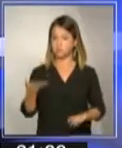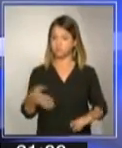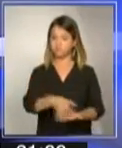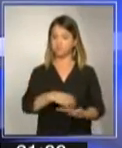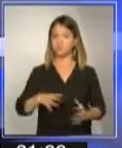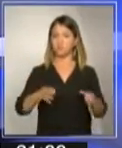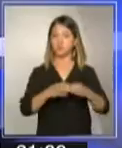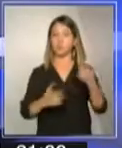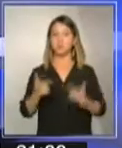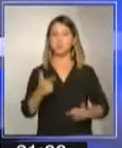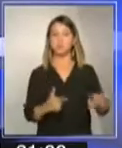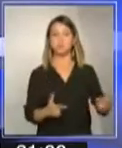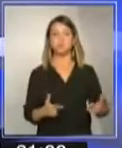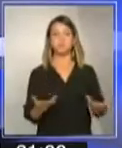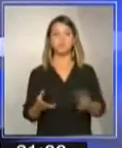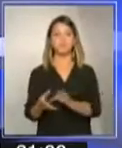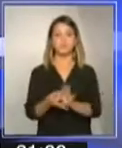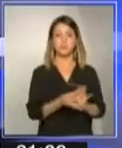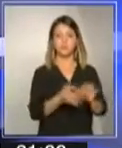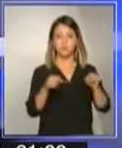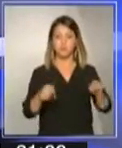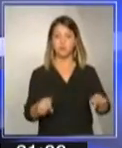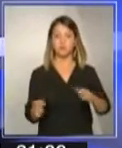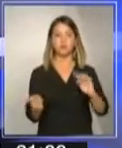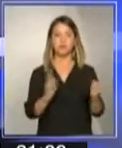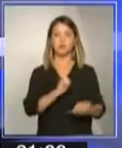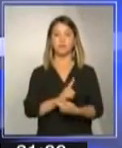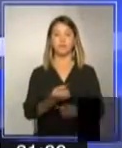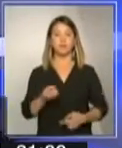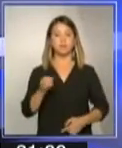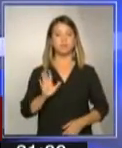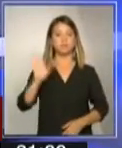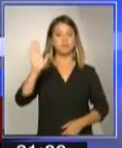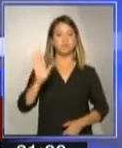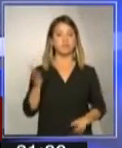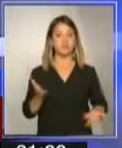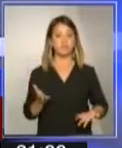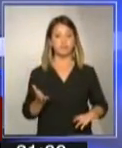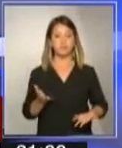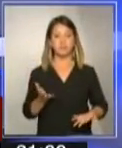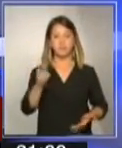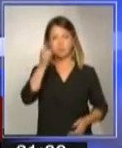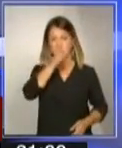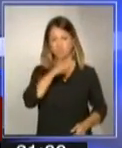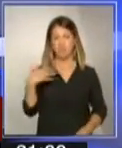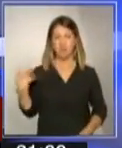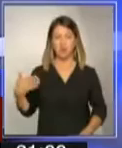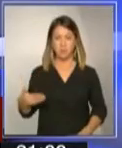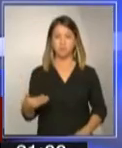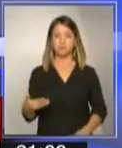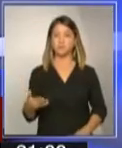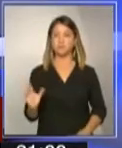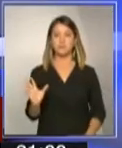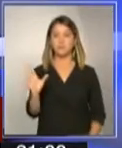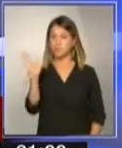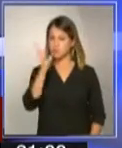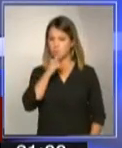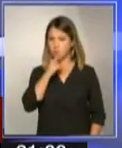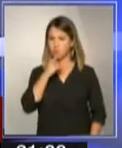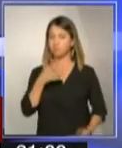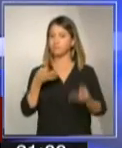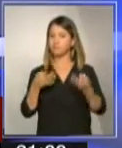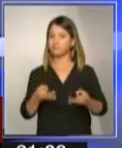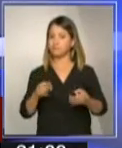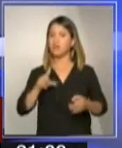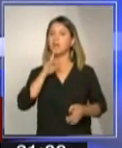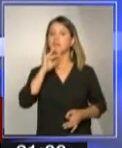verdadera razón de este cambio de posición, de quien hace algún tiempo aseguraba que no existían las garantías